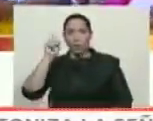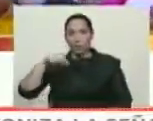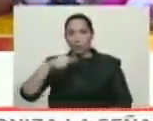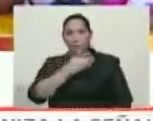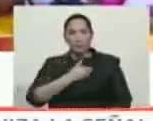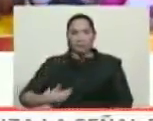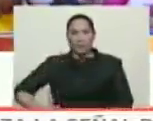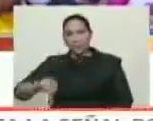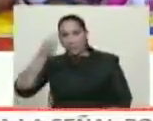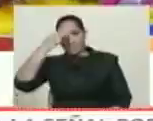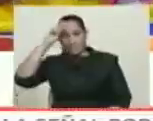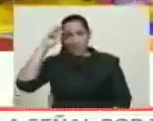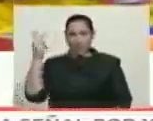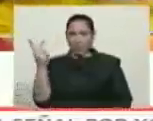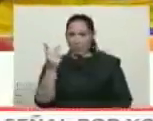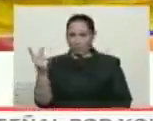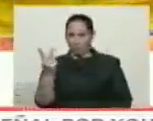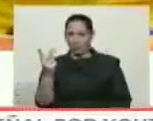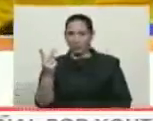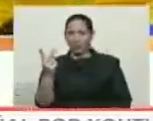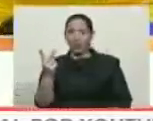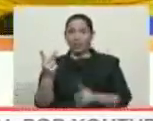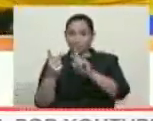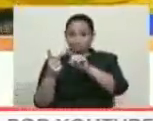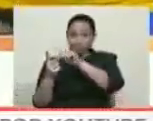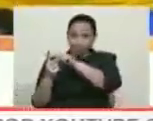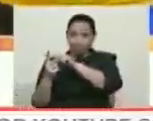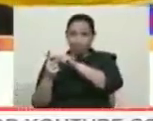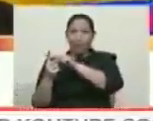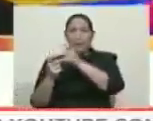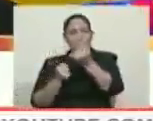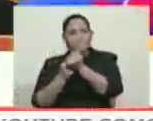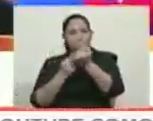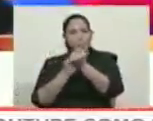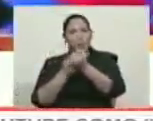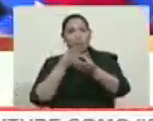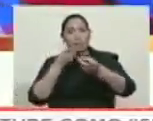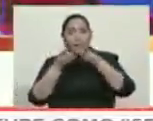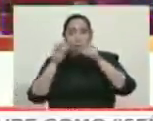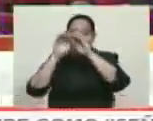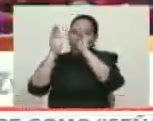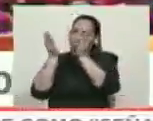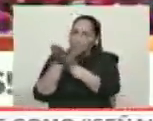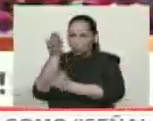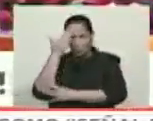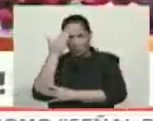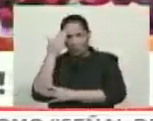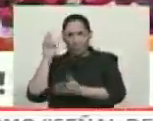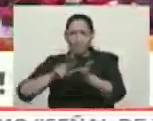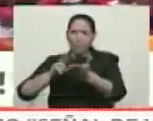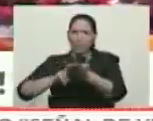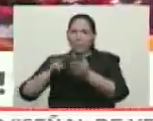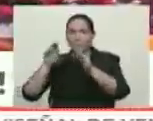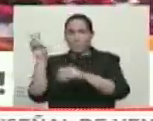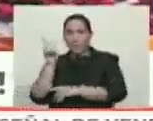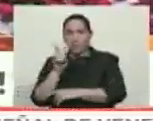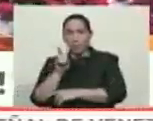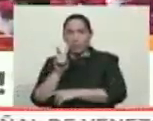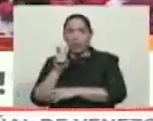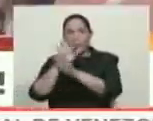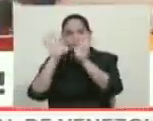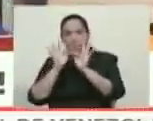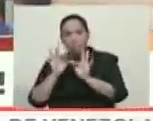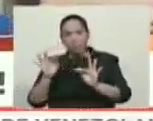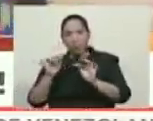Obrador, presidente mexicano. Y desde estas dos naciones se va a impulsar un diálogo para que el mundo entero sepa la verdad de Venezuela y de esta manera se